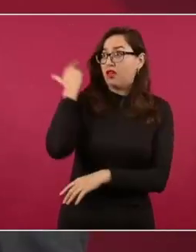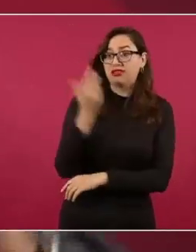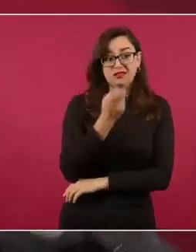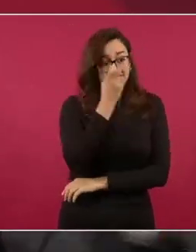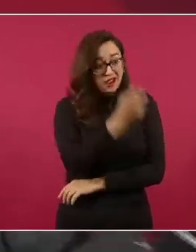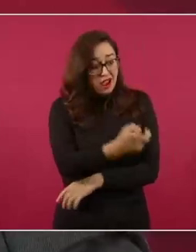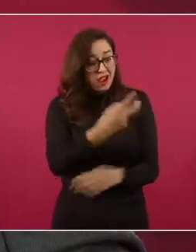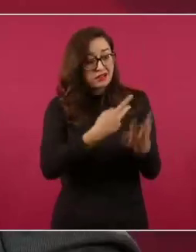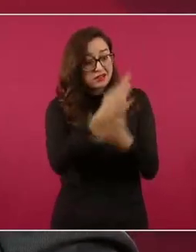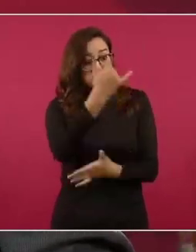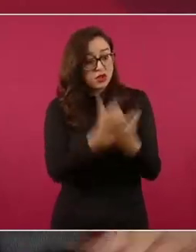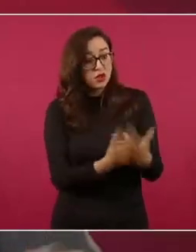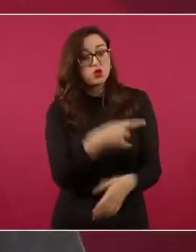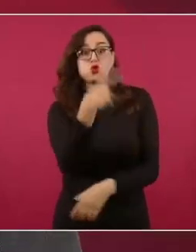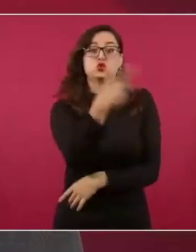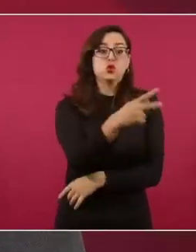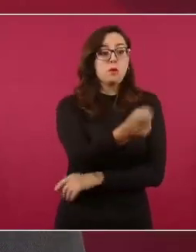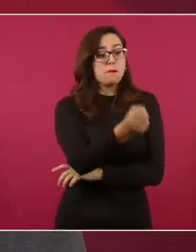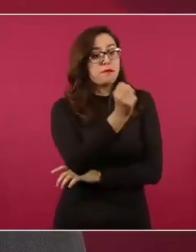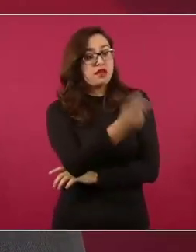el mantener los privilegios,